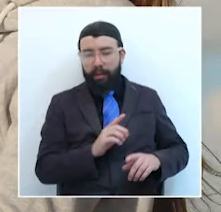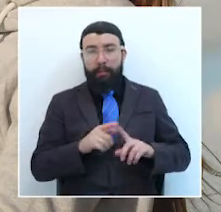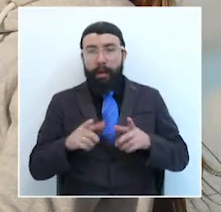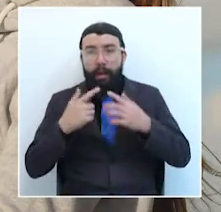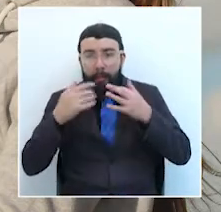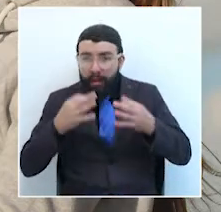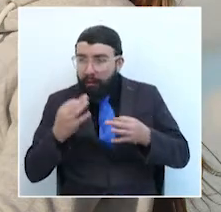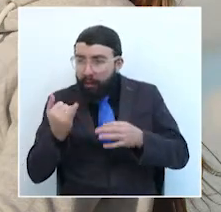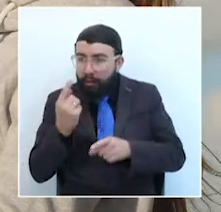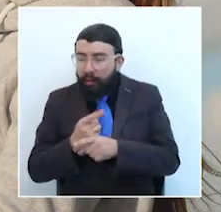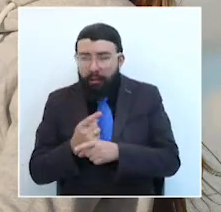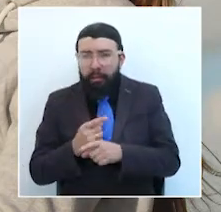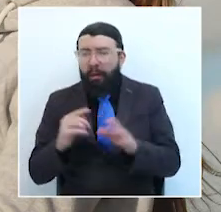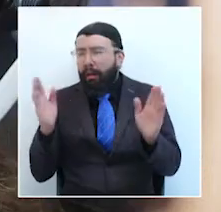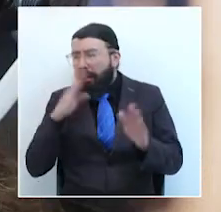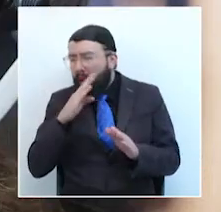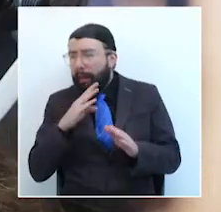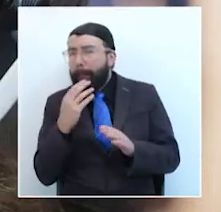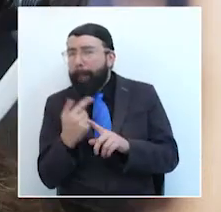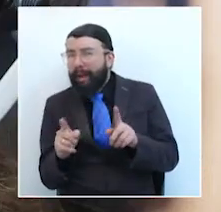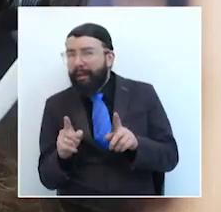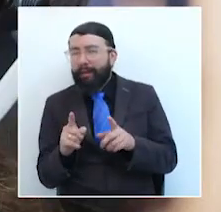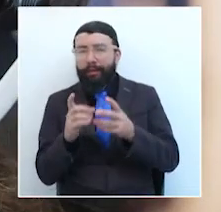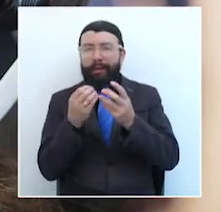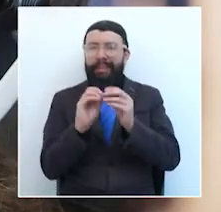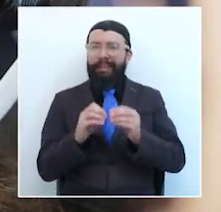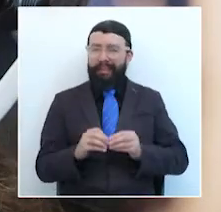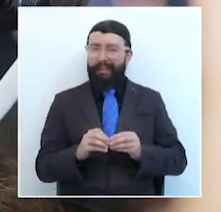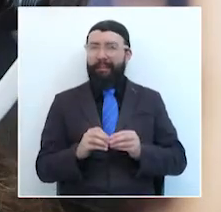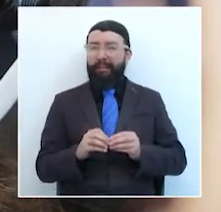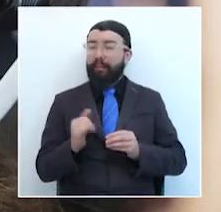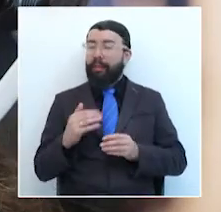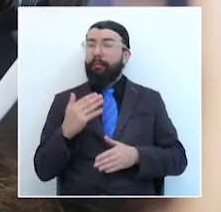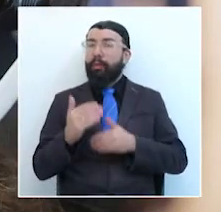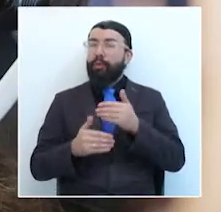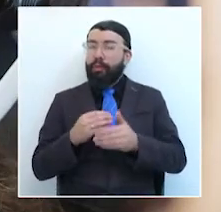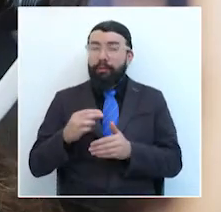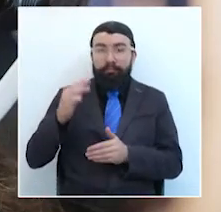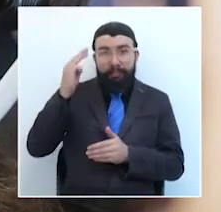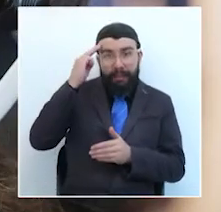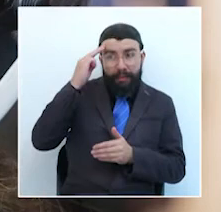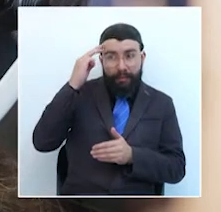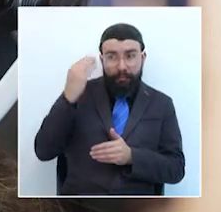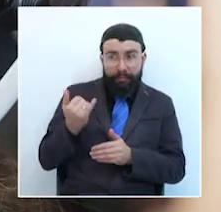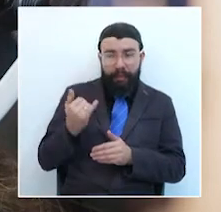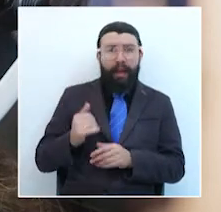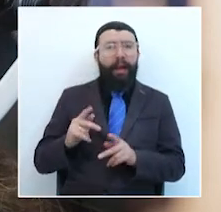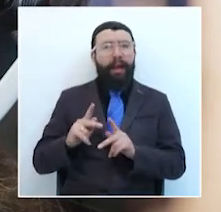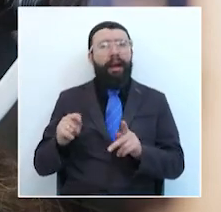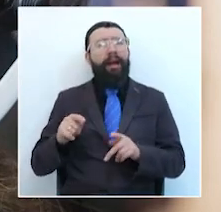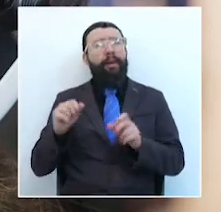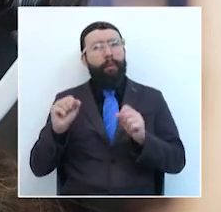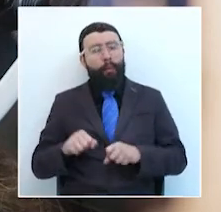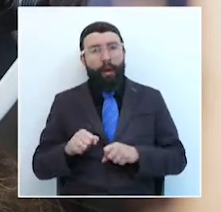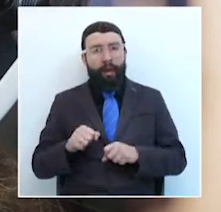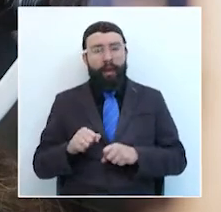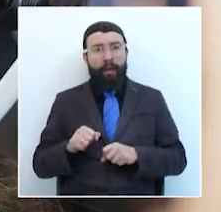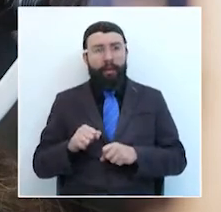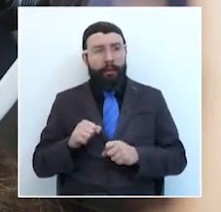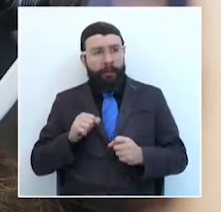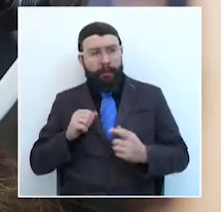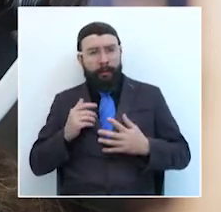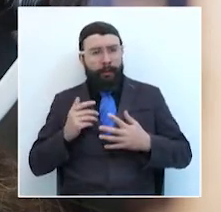no existe pero es creada para que a través de un proceso mental las personas puedan enfrentarse